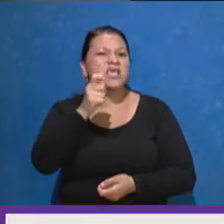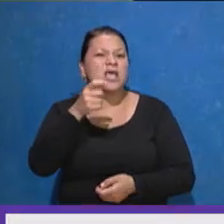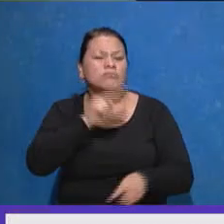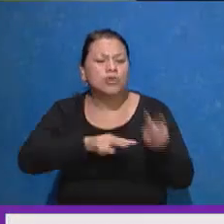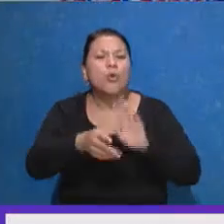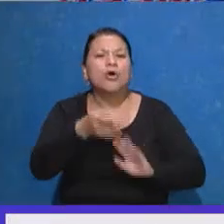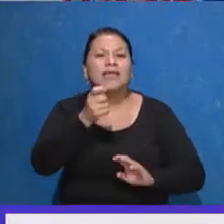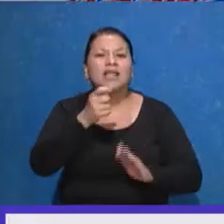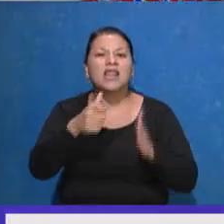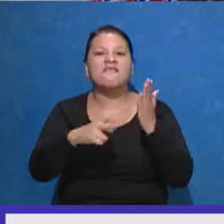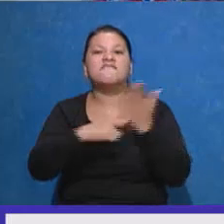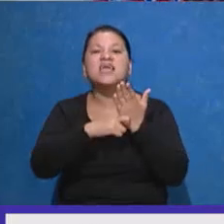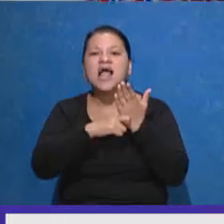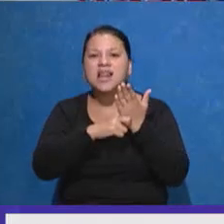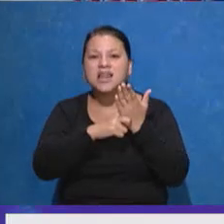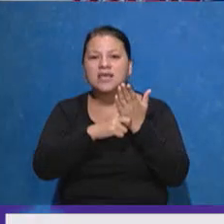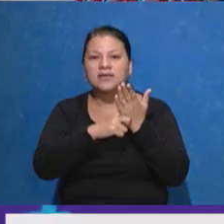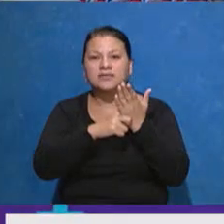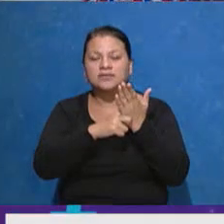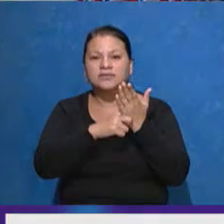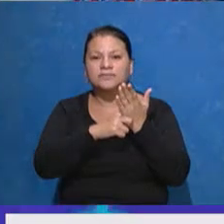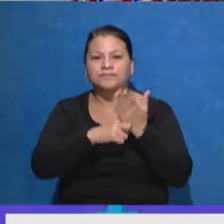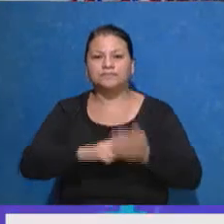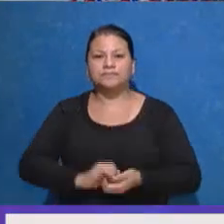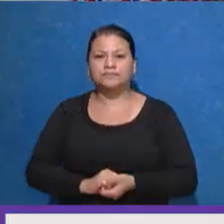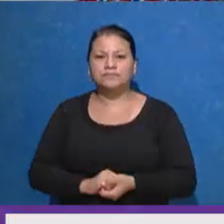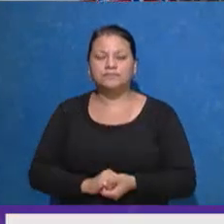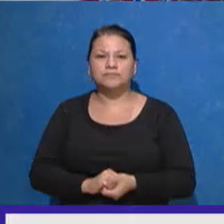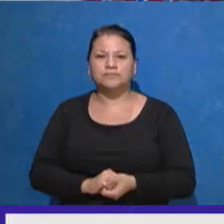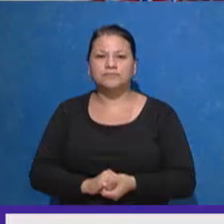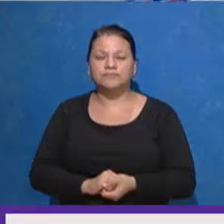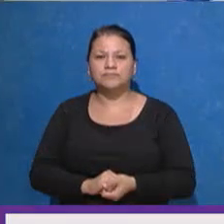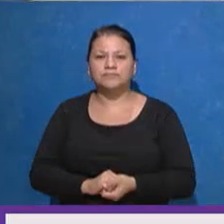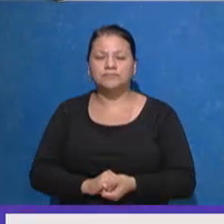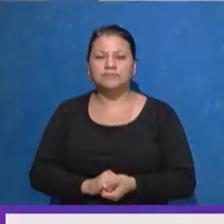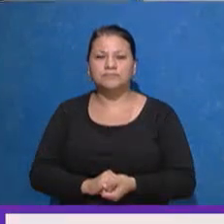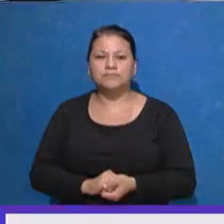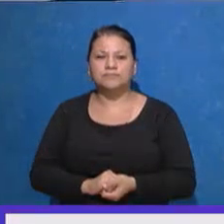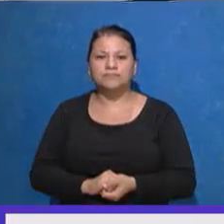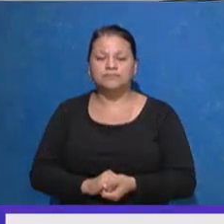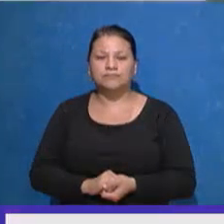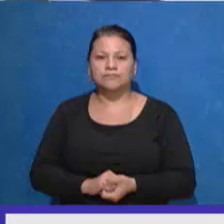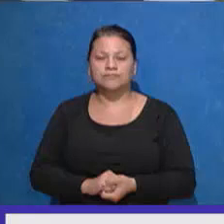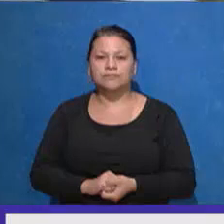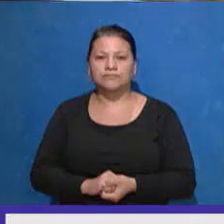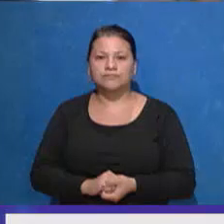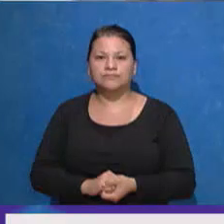fiscalía Farida, vendiendo pan en la calle. sin sacar de foco